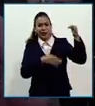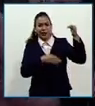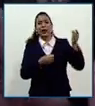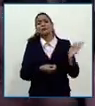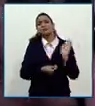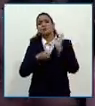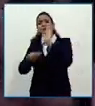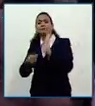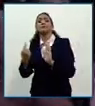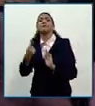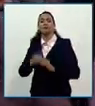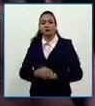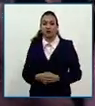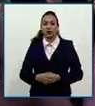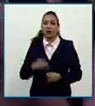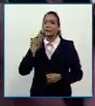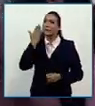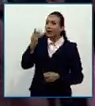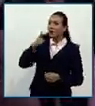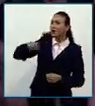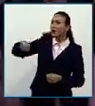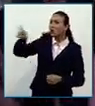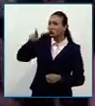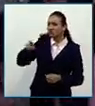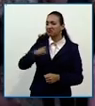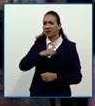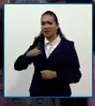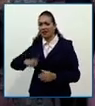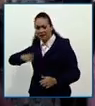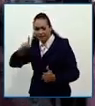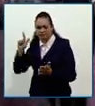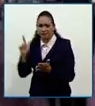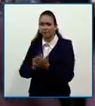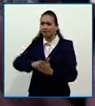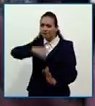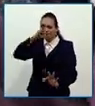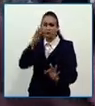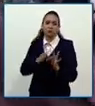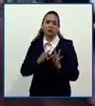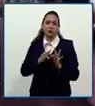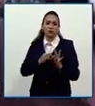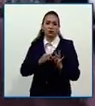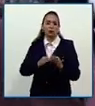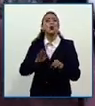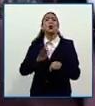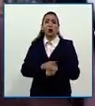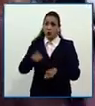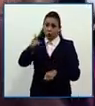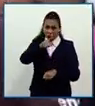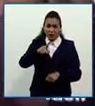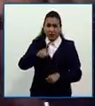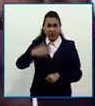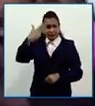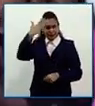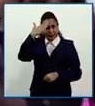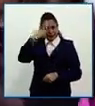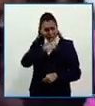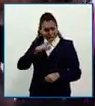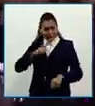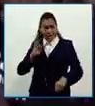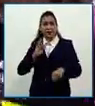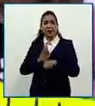que hagan cumplir las facultades constitucionales que tienen otorgadas, a fin de